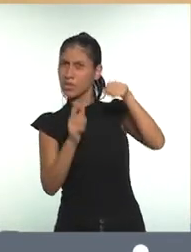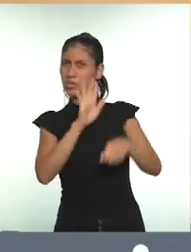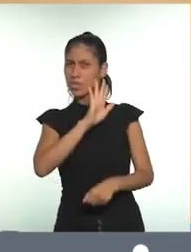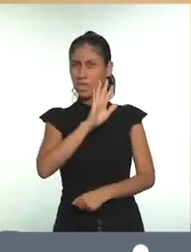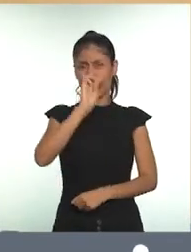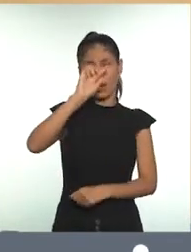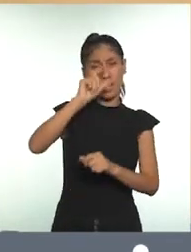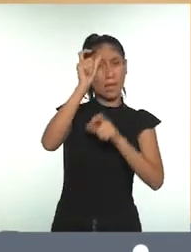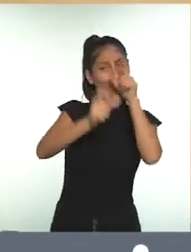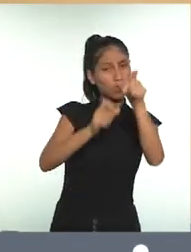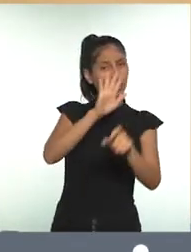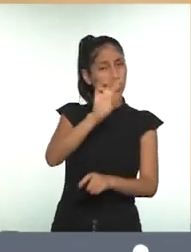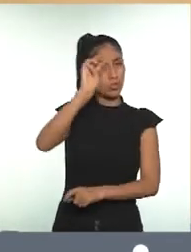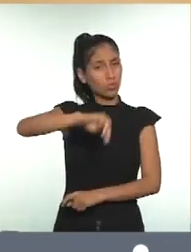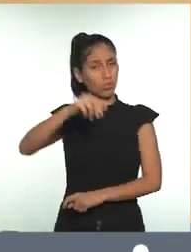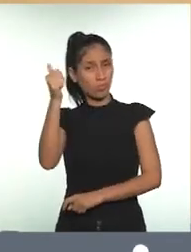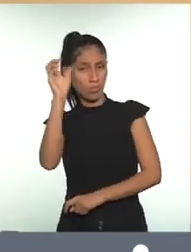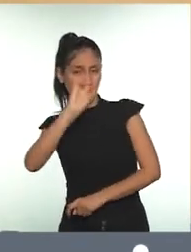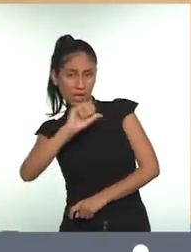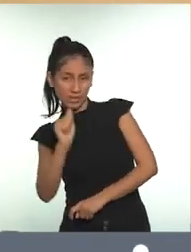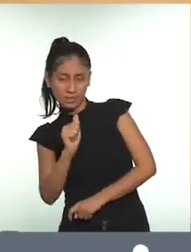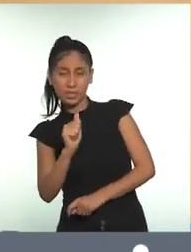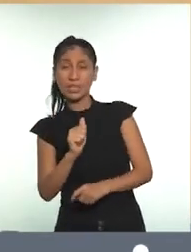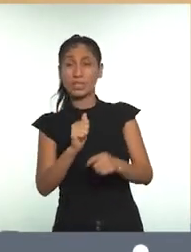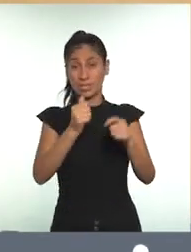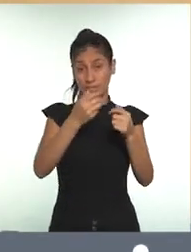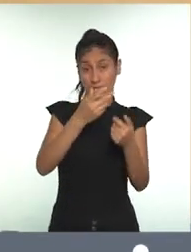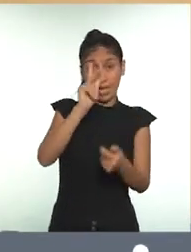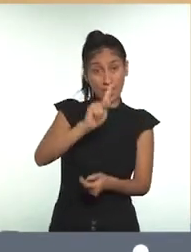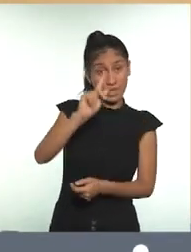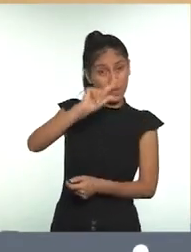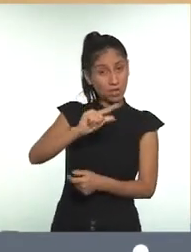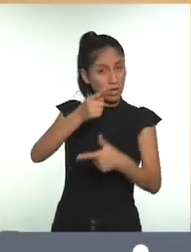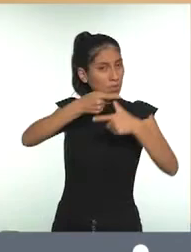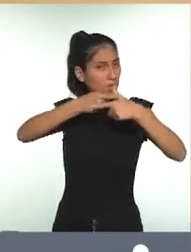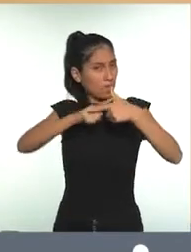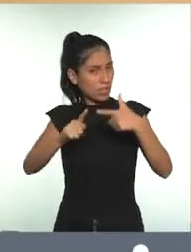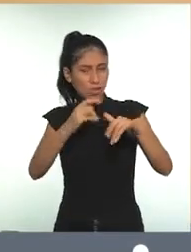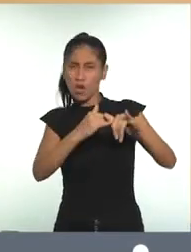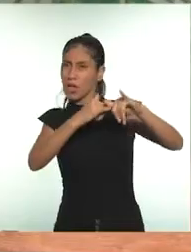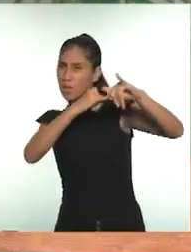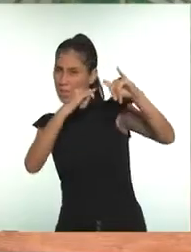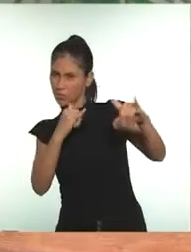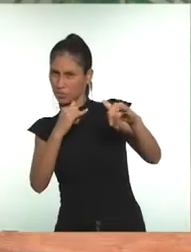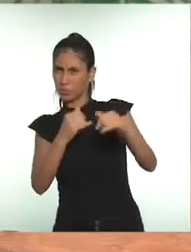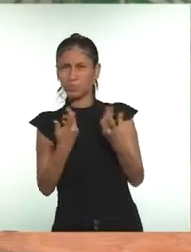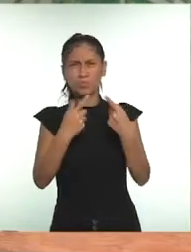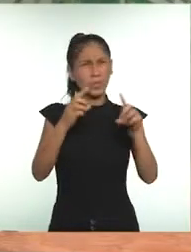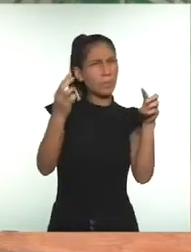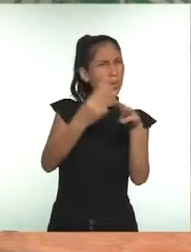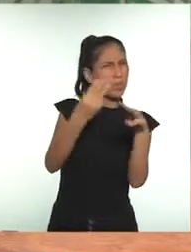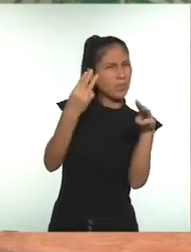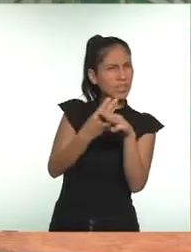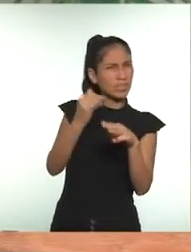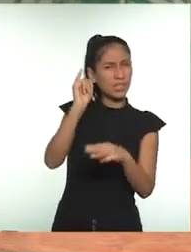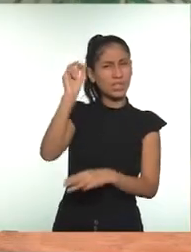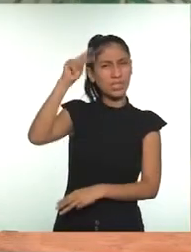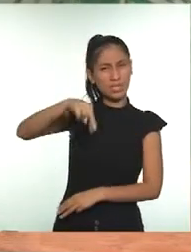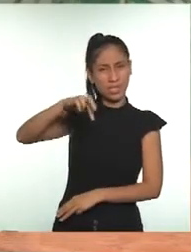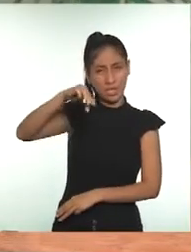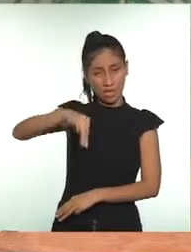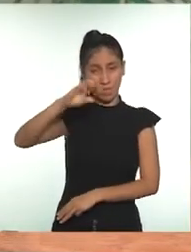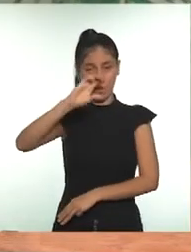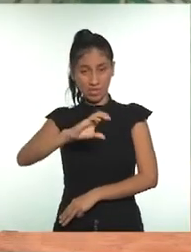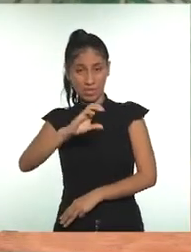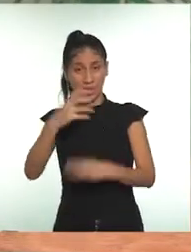persona en kilogramos dividido por el cuadrado de la estatura en metros. Matemáticamente, el IMC